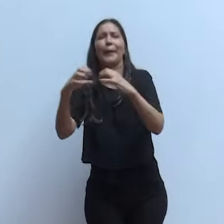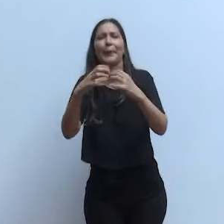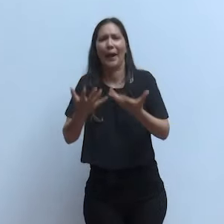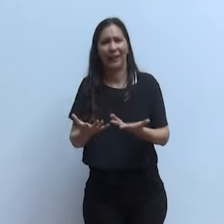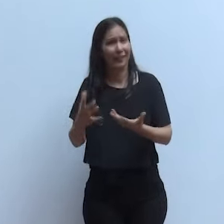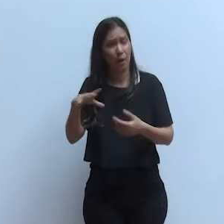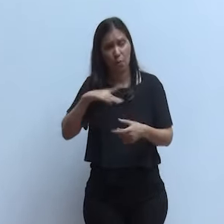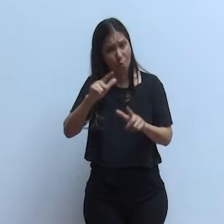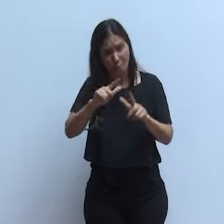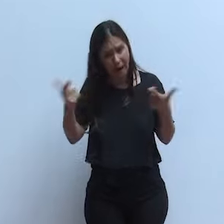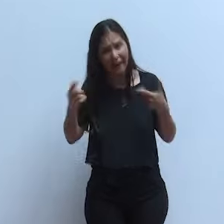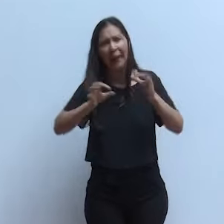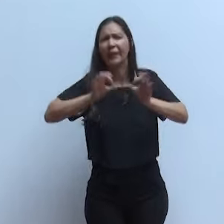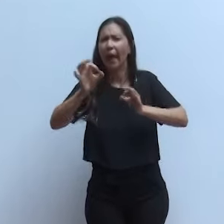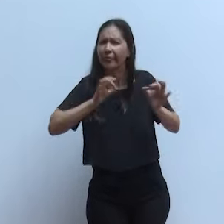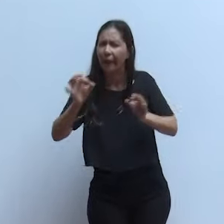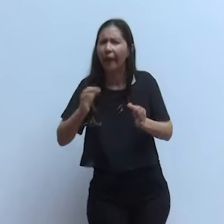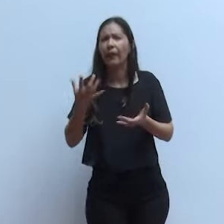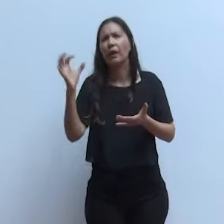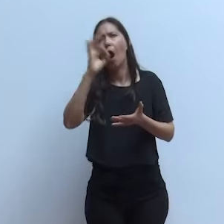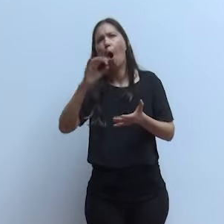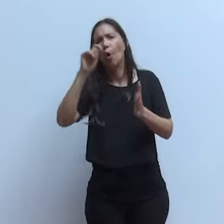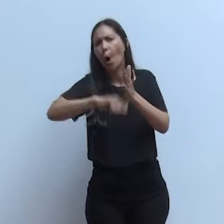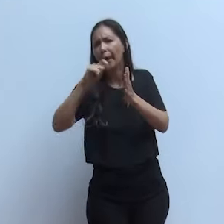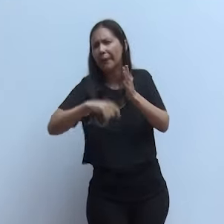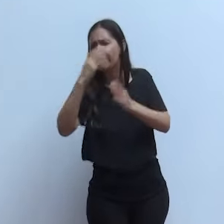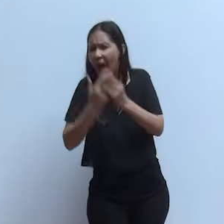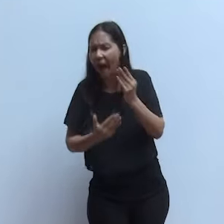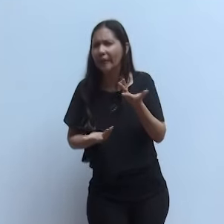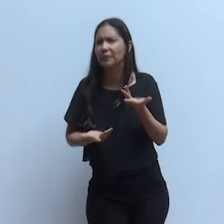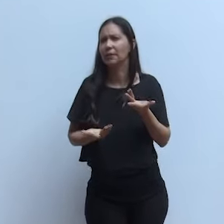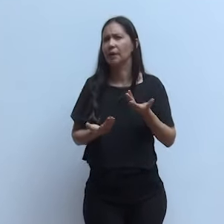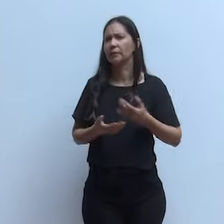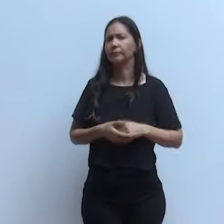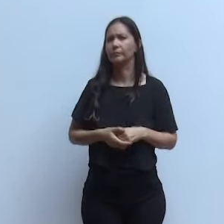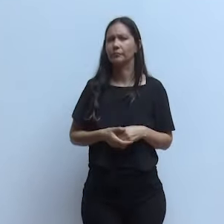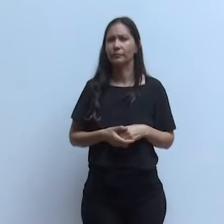estrategias Identificar y corregir los errores como él dice no